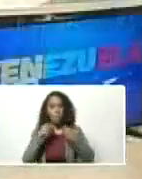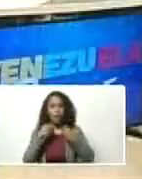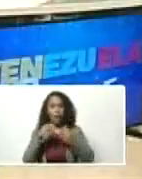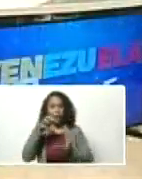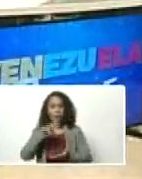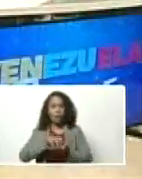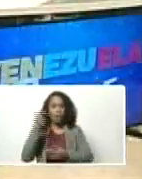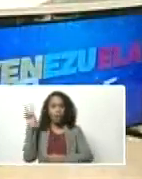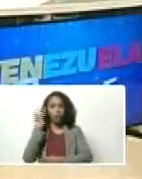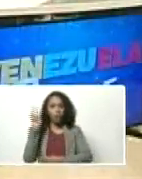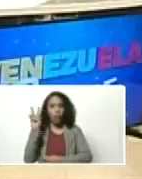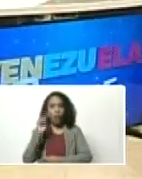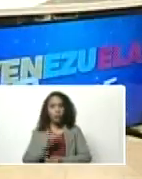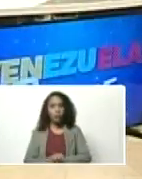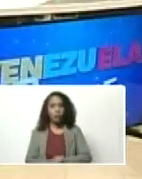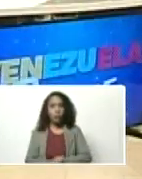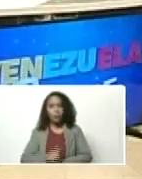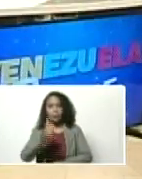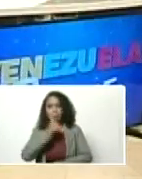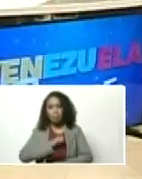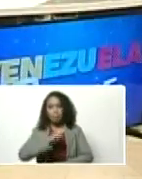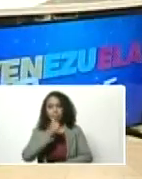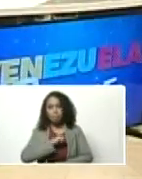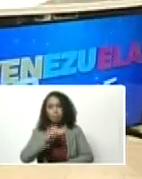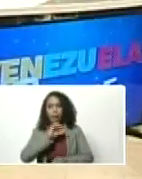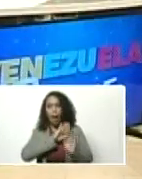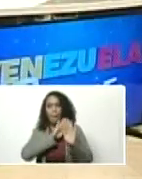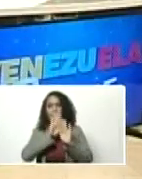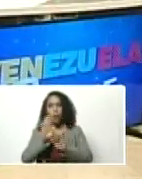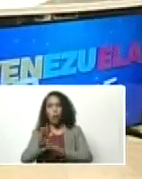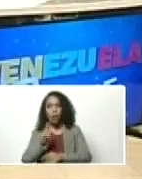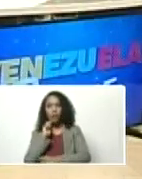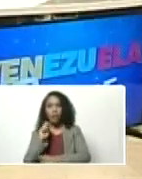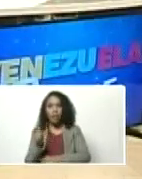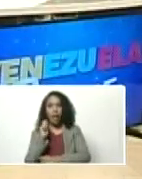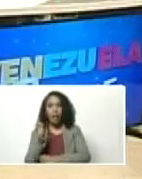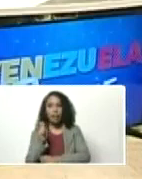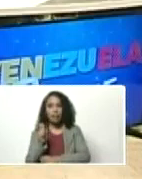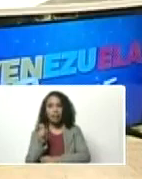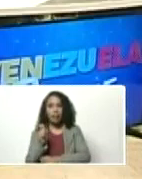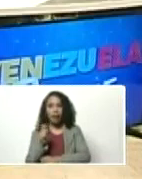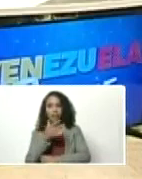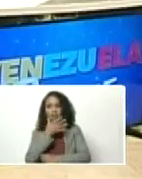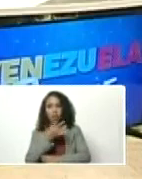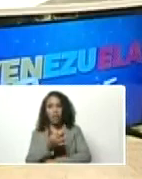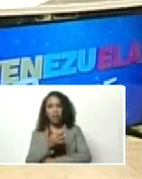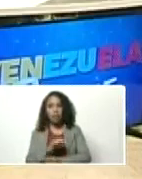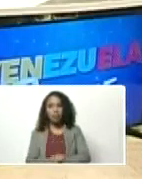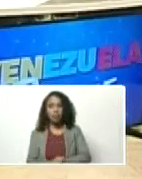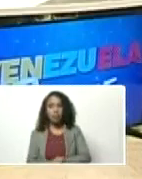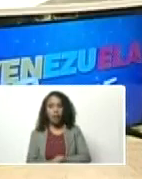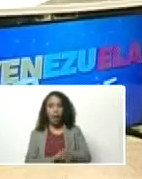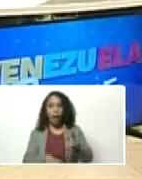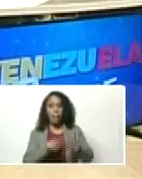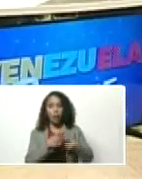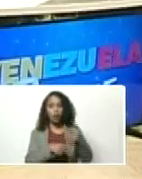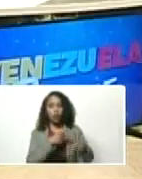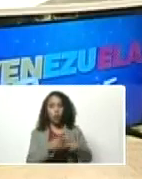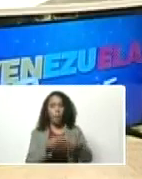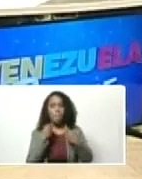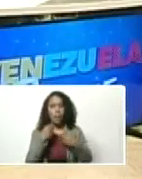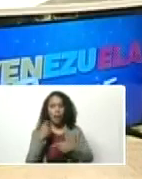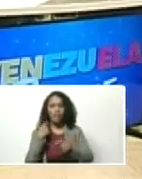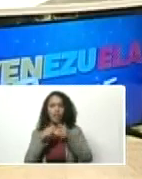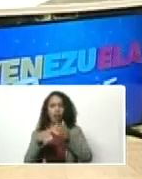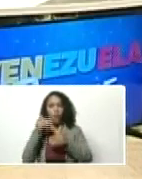Estado venezolano soporte, apoye, financie, facilite la producción para